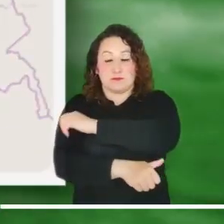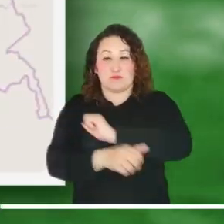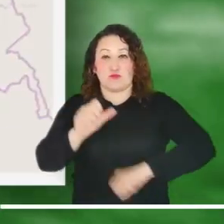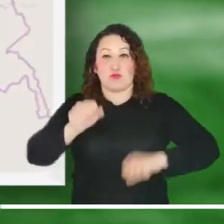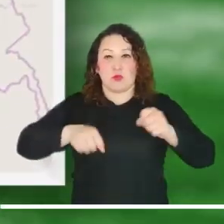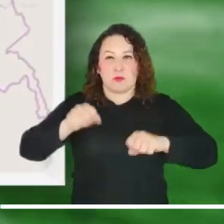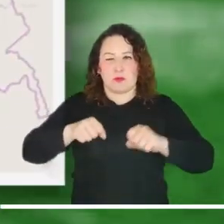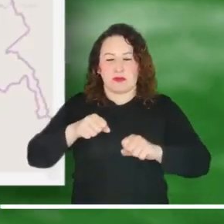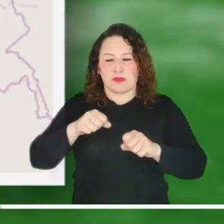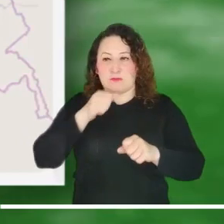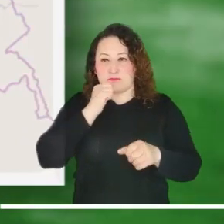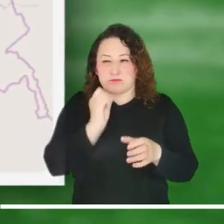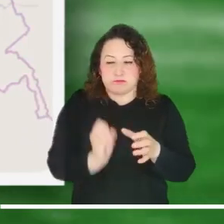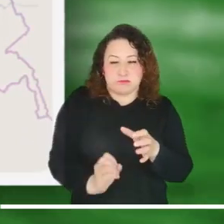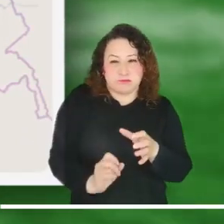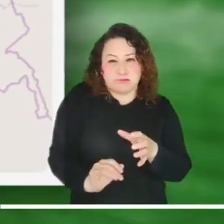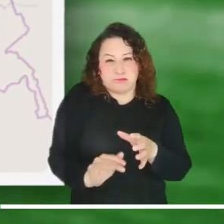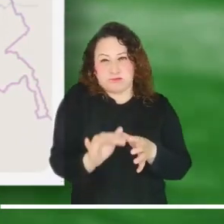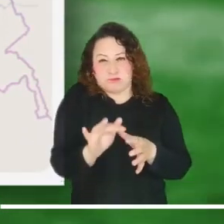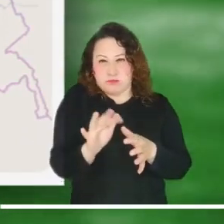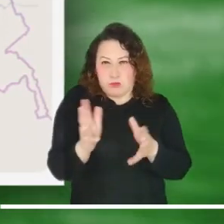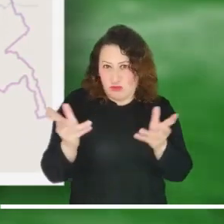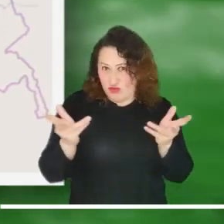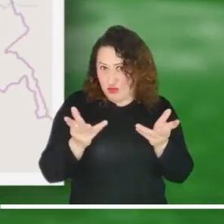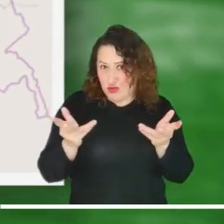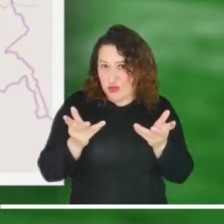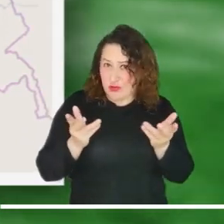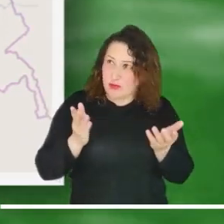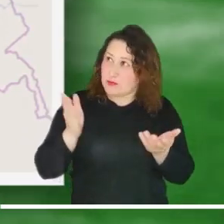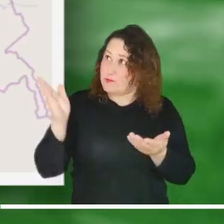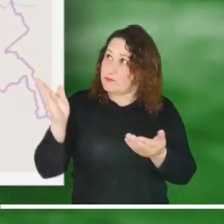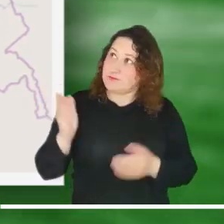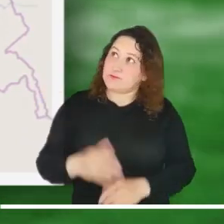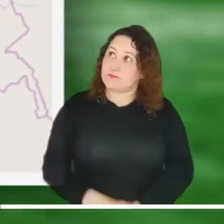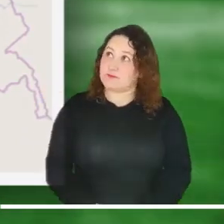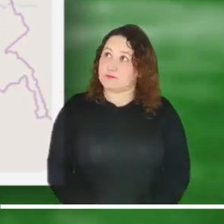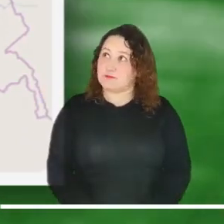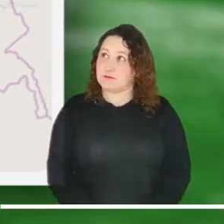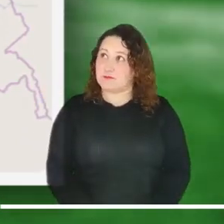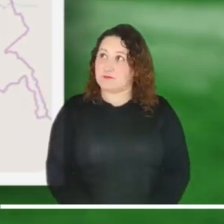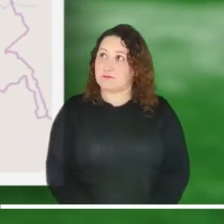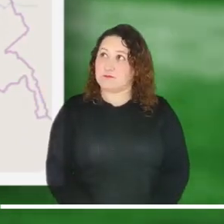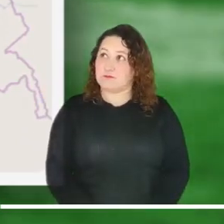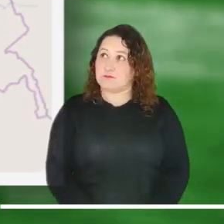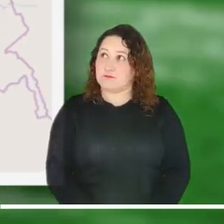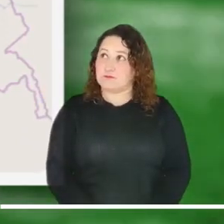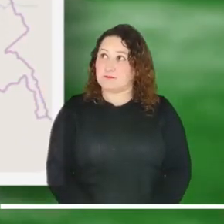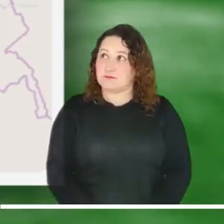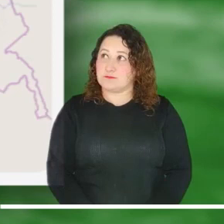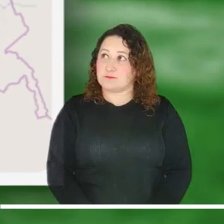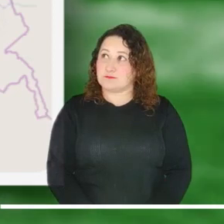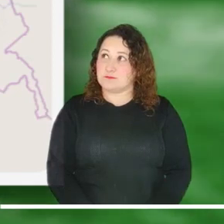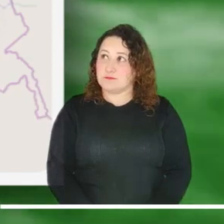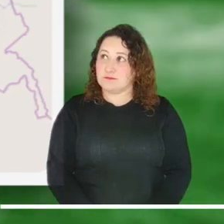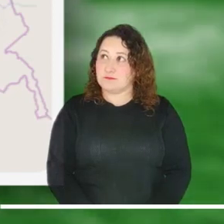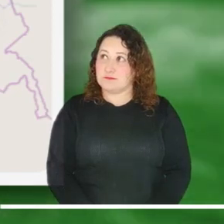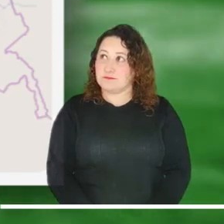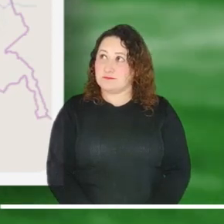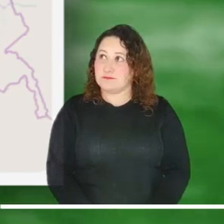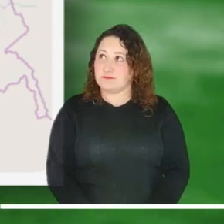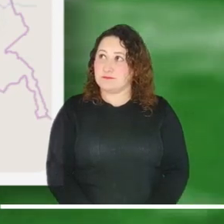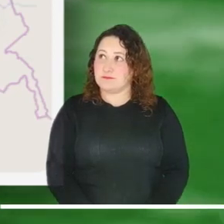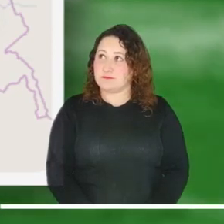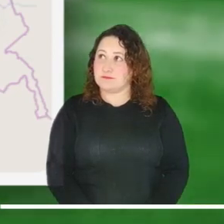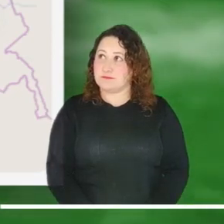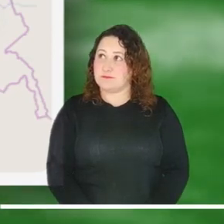activas. Máxima atención en Arauca y Boyacá por probabilidad de crecientes súbitas en el río Bojabá y